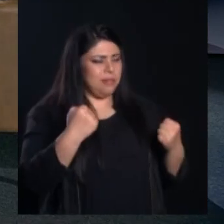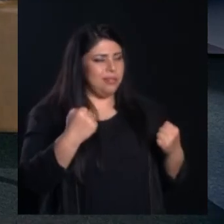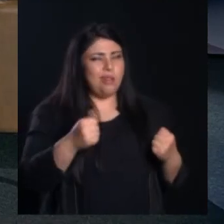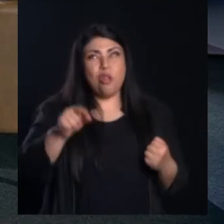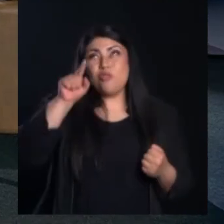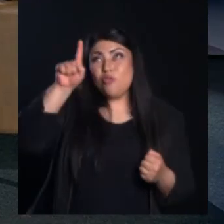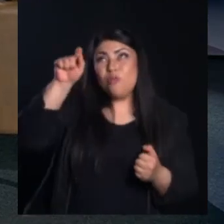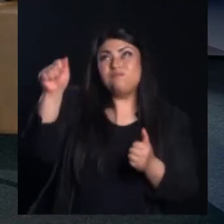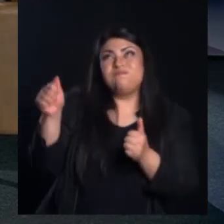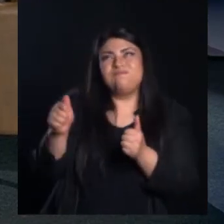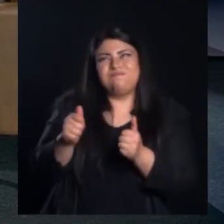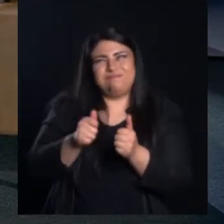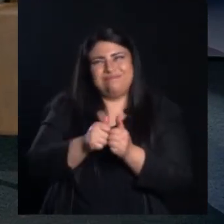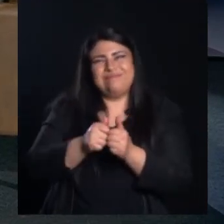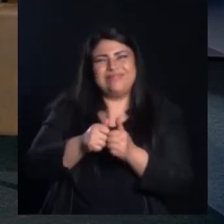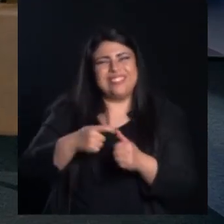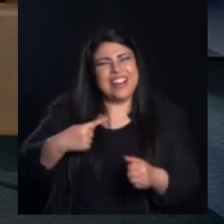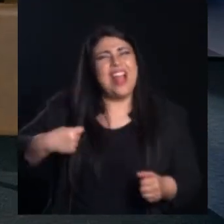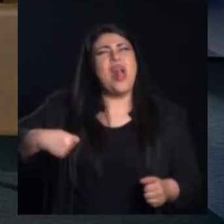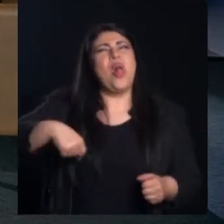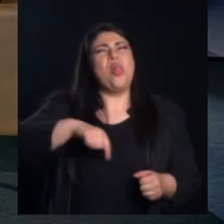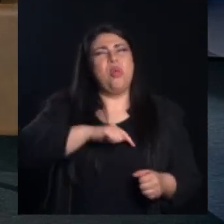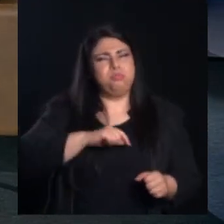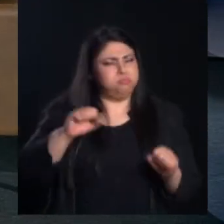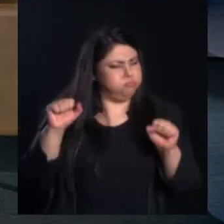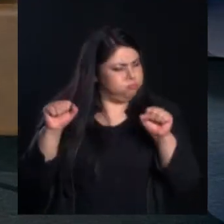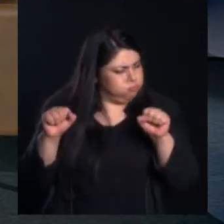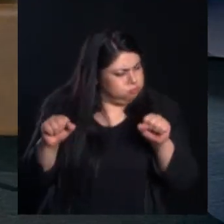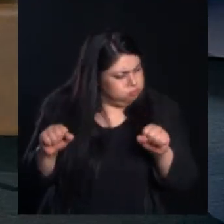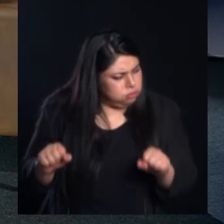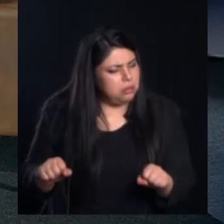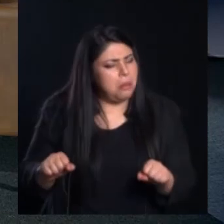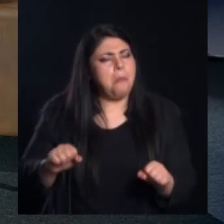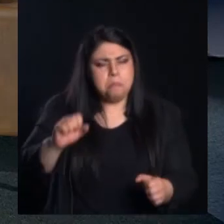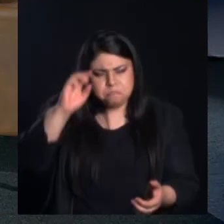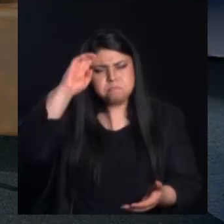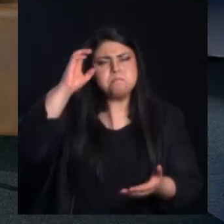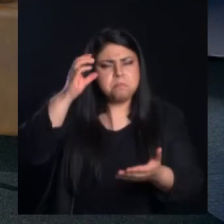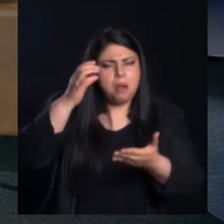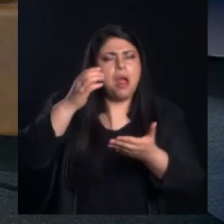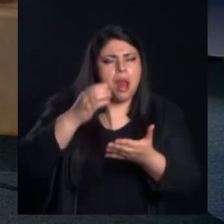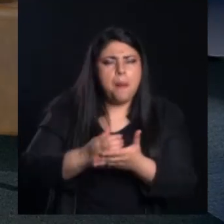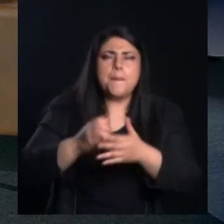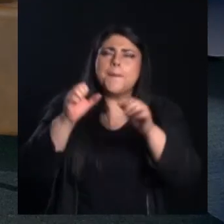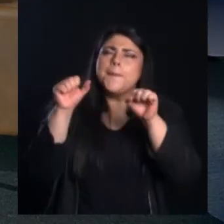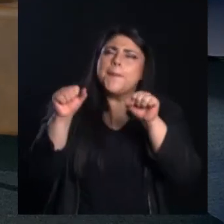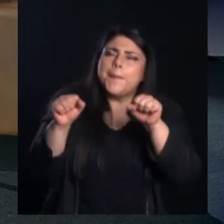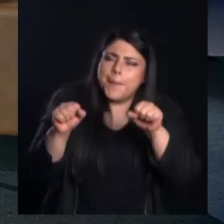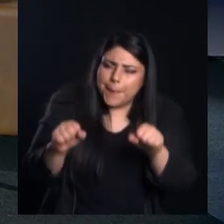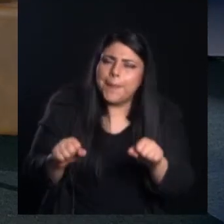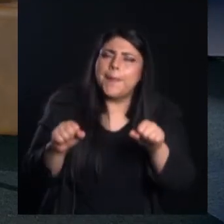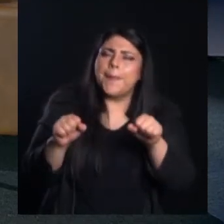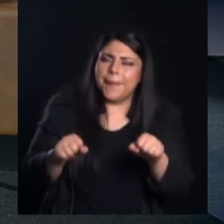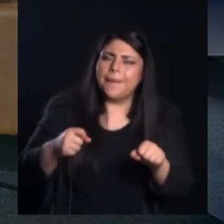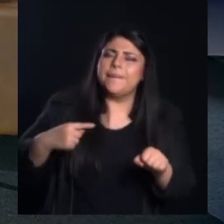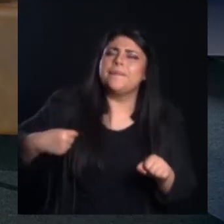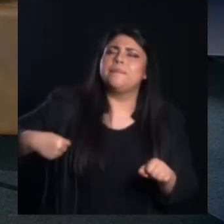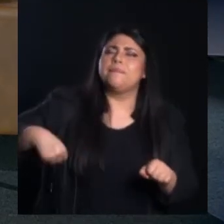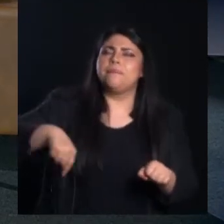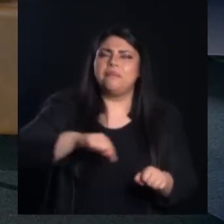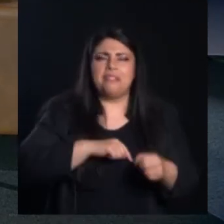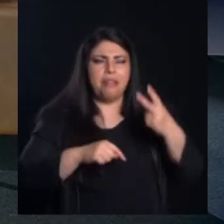ayúdanos señor a creer que si somos capaces porque si lo vamos a poder hacer a que si vamos a echar fuera